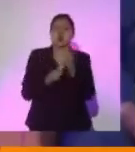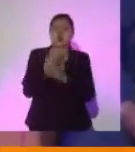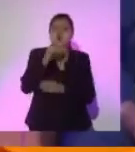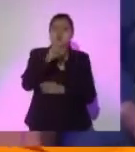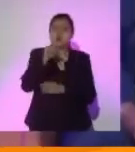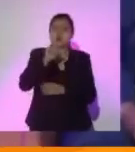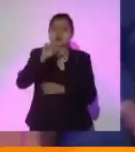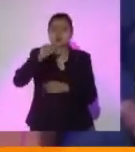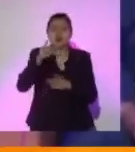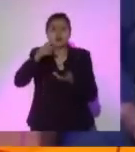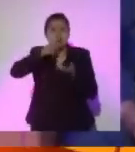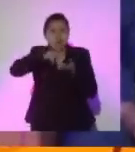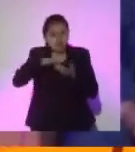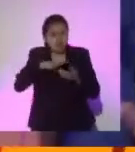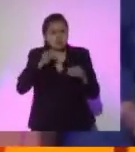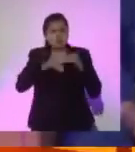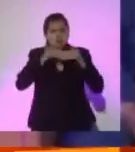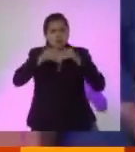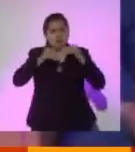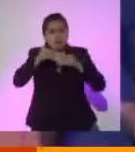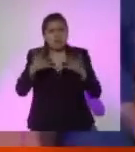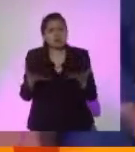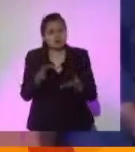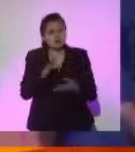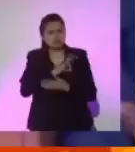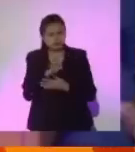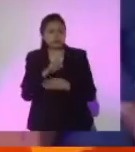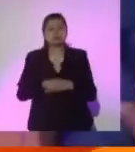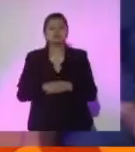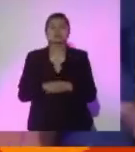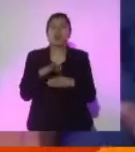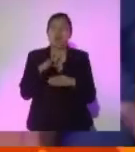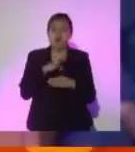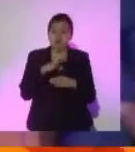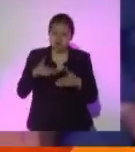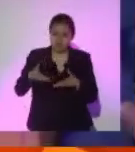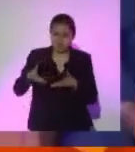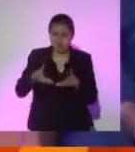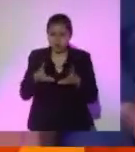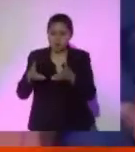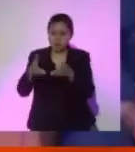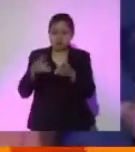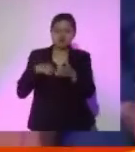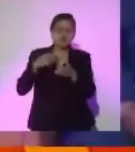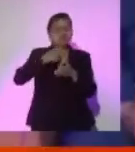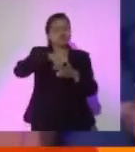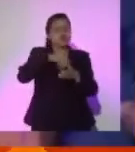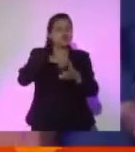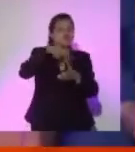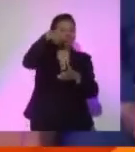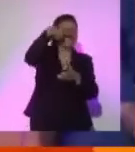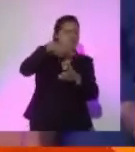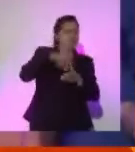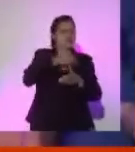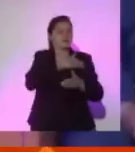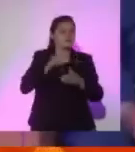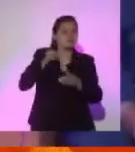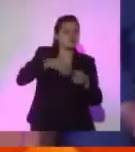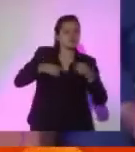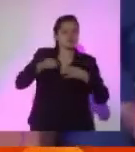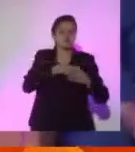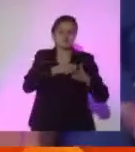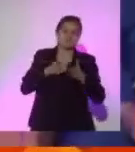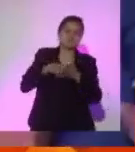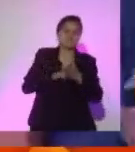reduce la reducen a eso nada más en el caso de Claudia shb el perfil que se